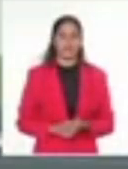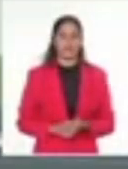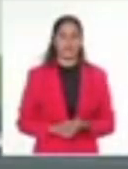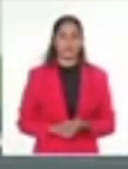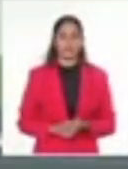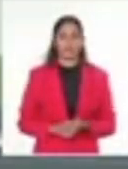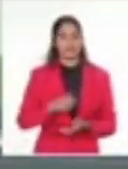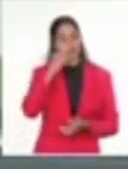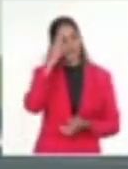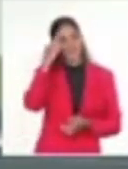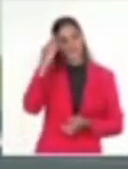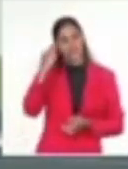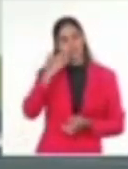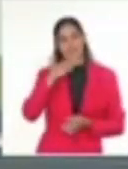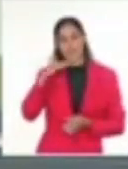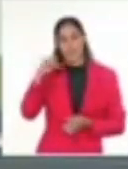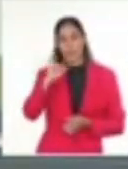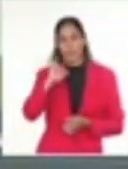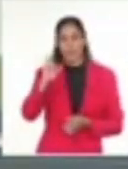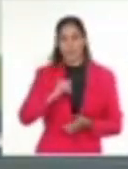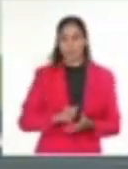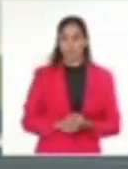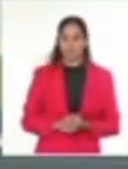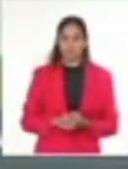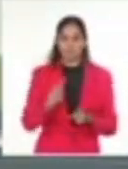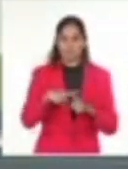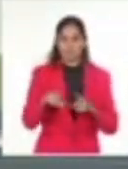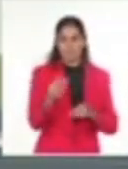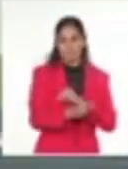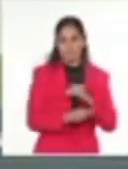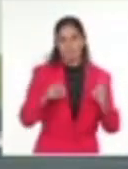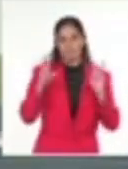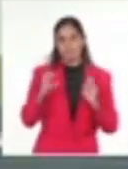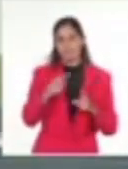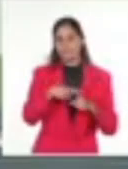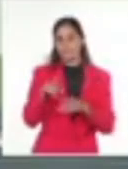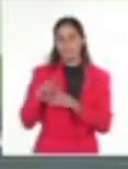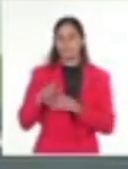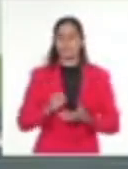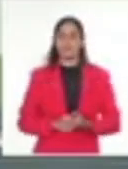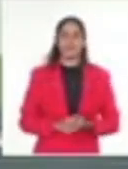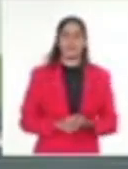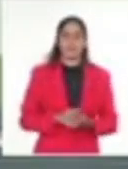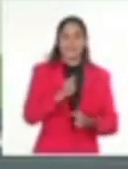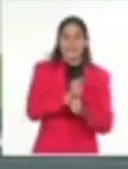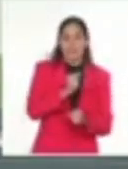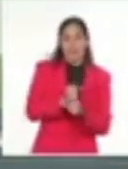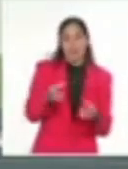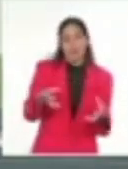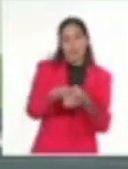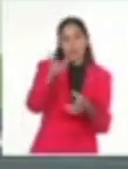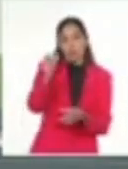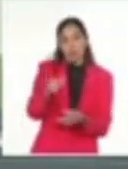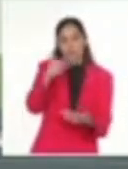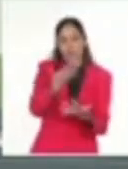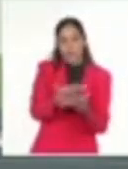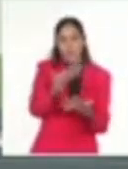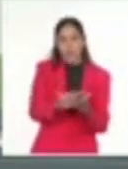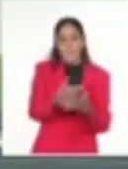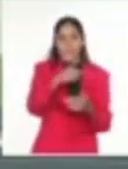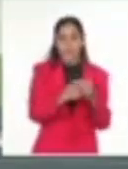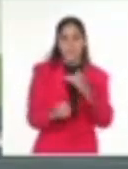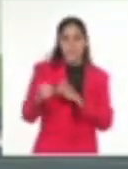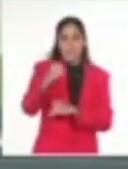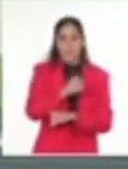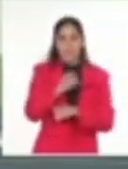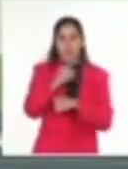Muchísimas gracias, excelente jornada también para ti. Y nosotros continuamos con otras notas. Trabajadores del Grupo Empresarial de Logística del Ministerio de la Agricultura,